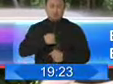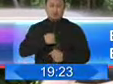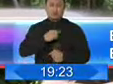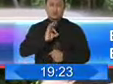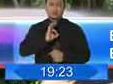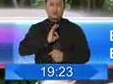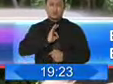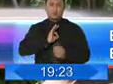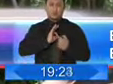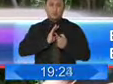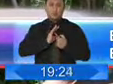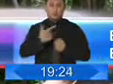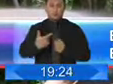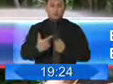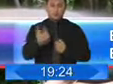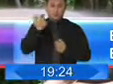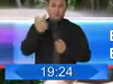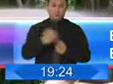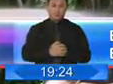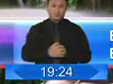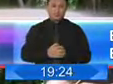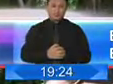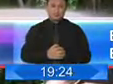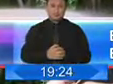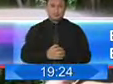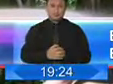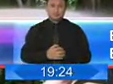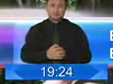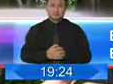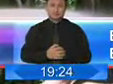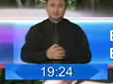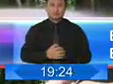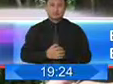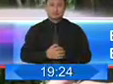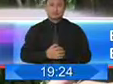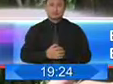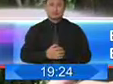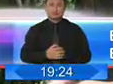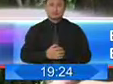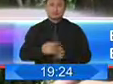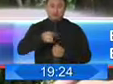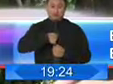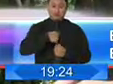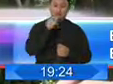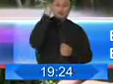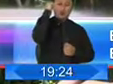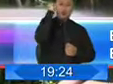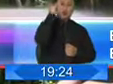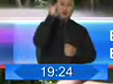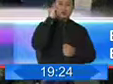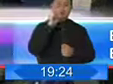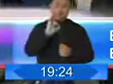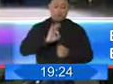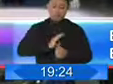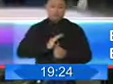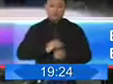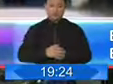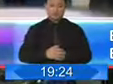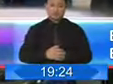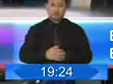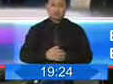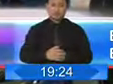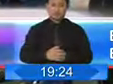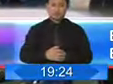con orificio de entrada y orificio de salida en la región posterior abdominal derecha. Según las